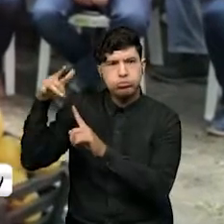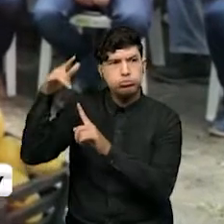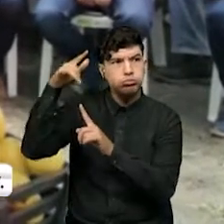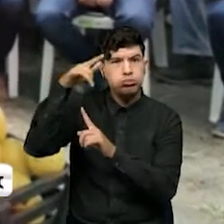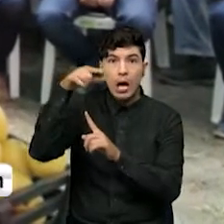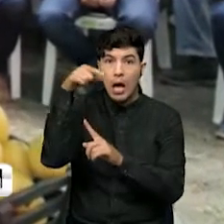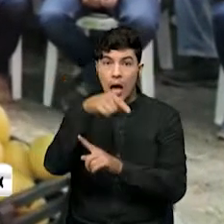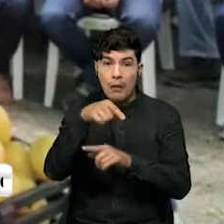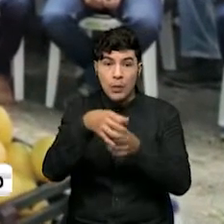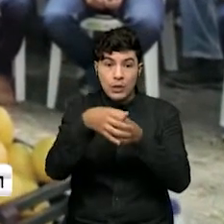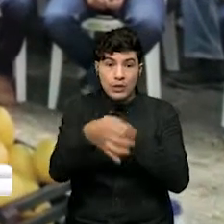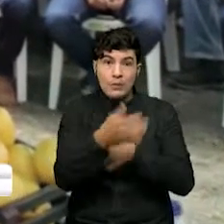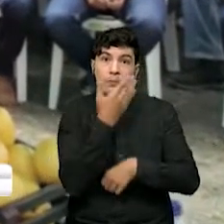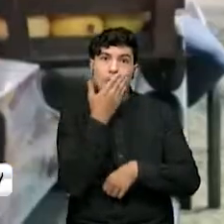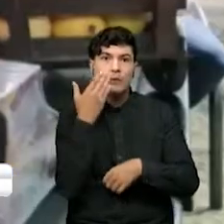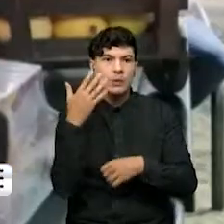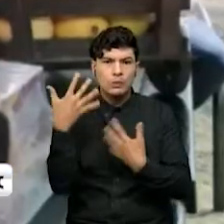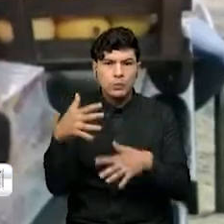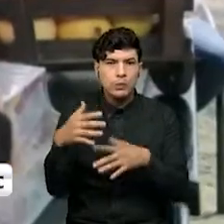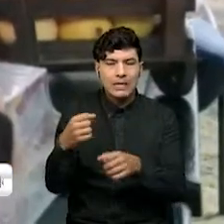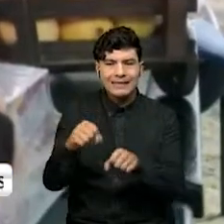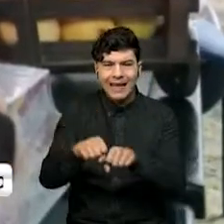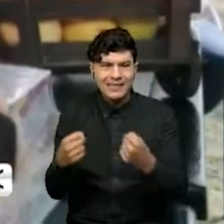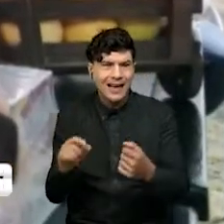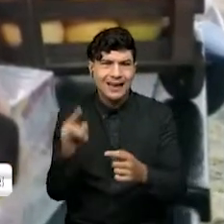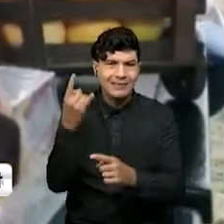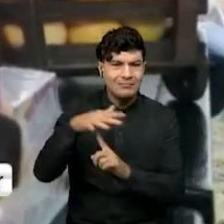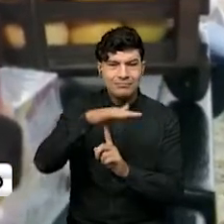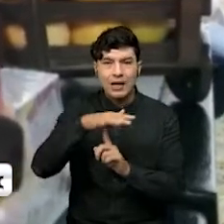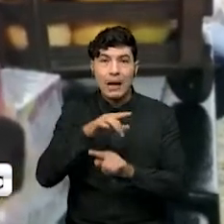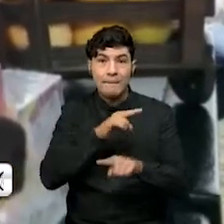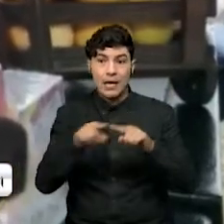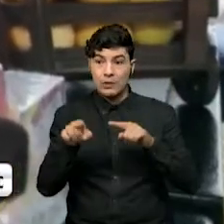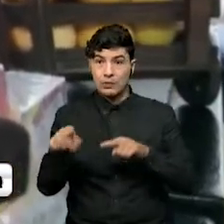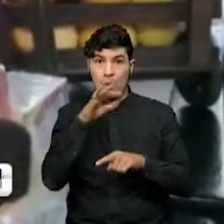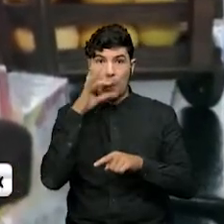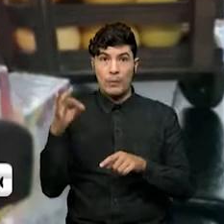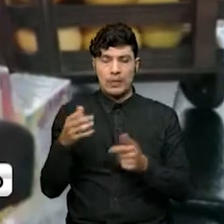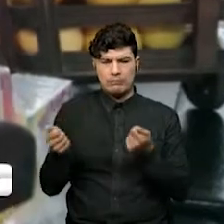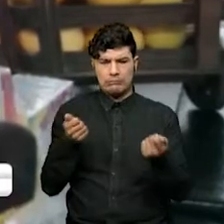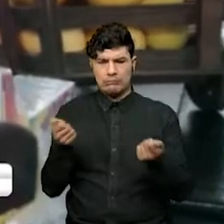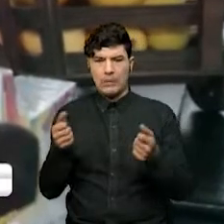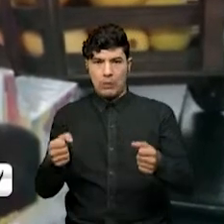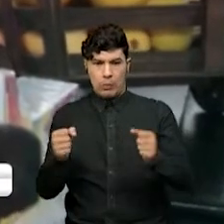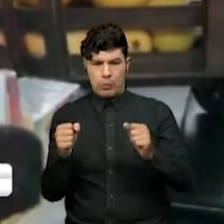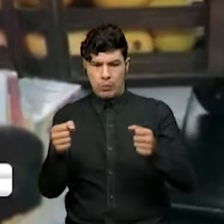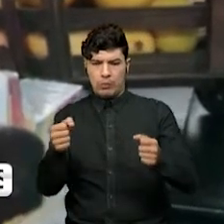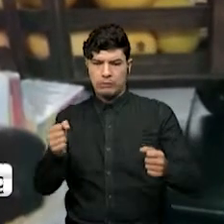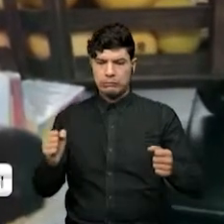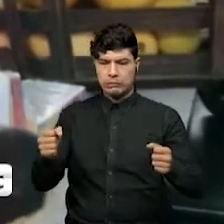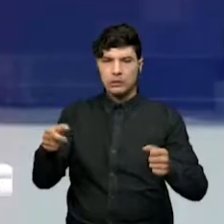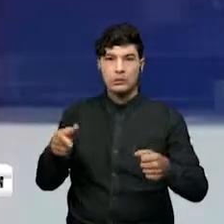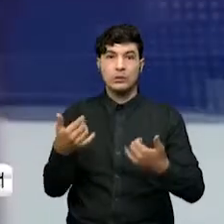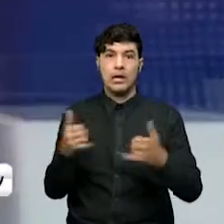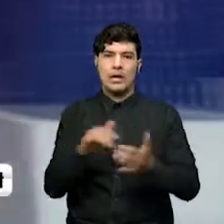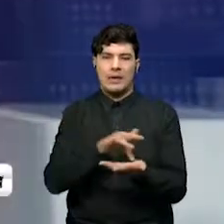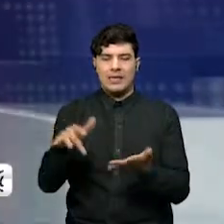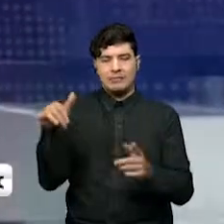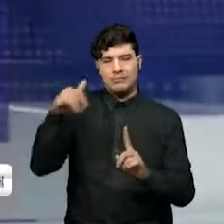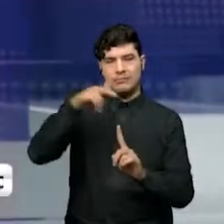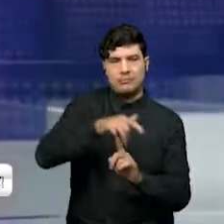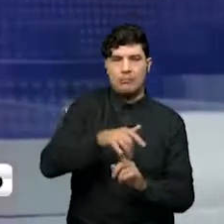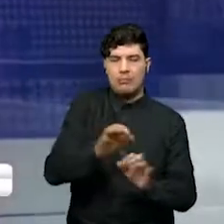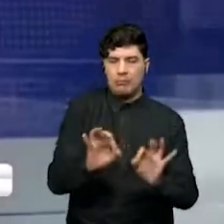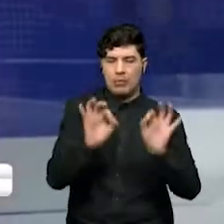cuando sobrevolaba el municipio de Barbosa y gracias a la pericia de piloto pudieron aterrizar de emergencia en esa localidad. Junto al gobernador